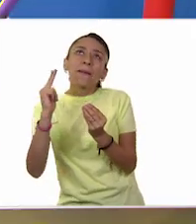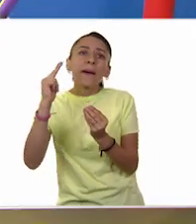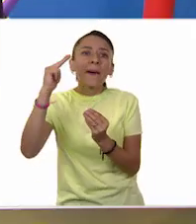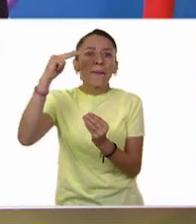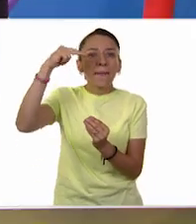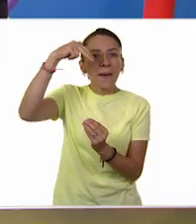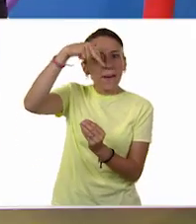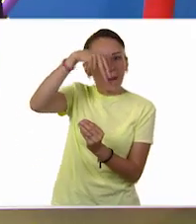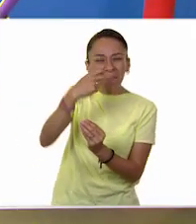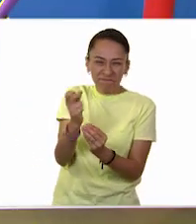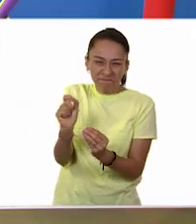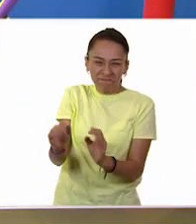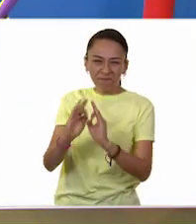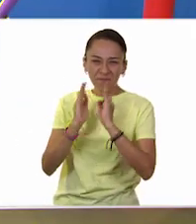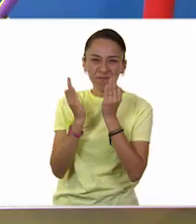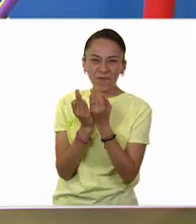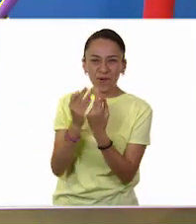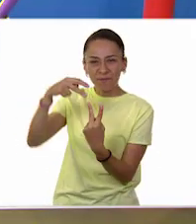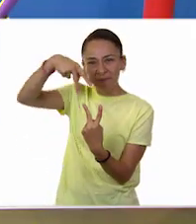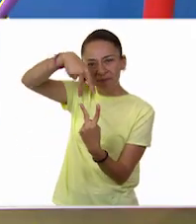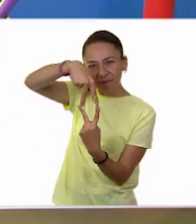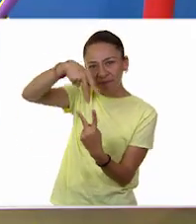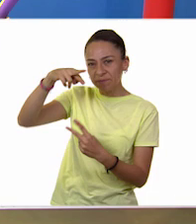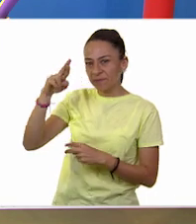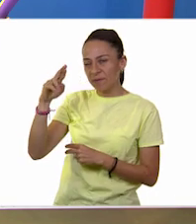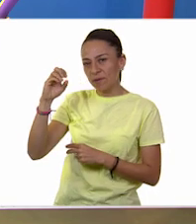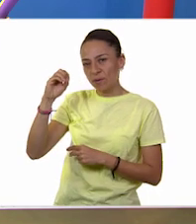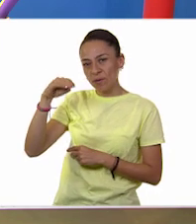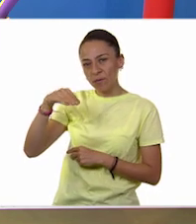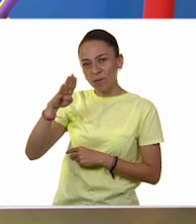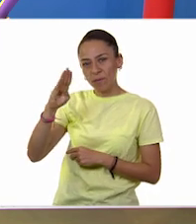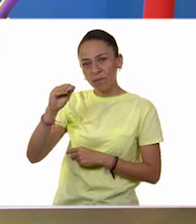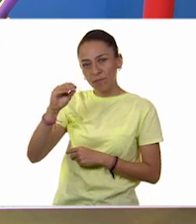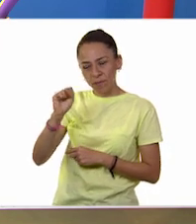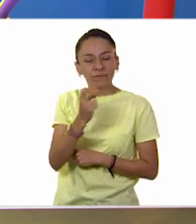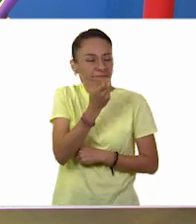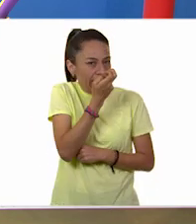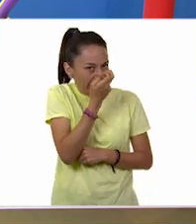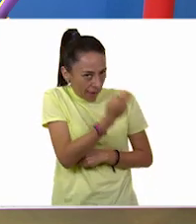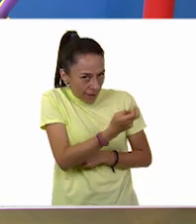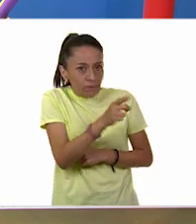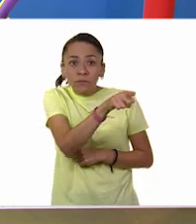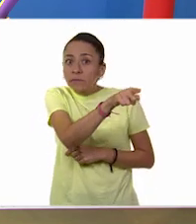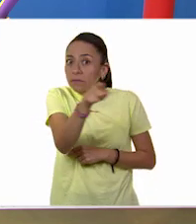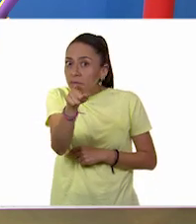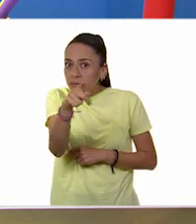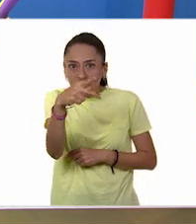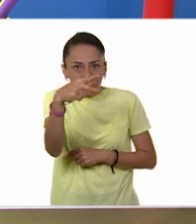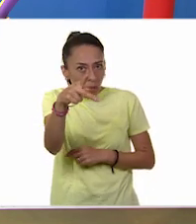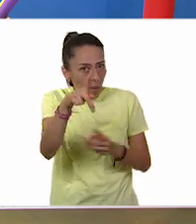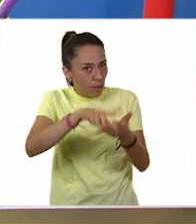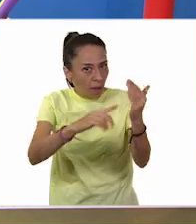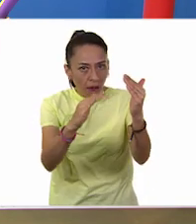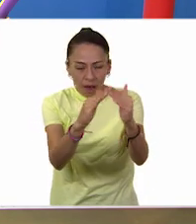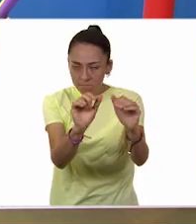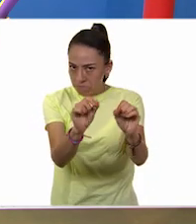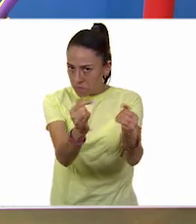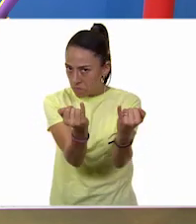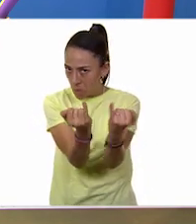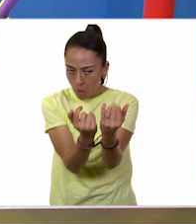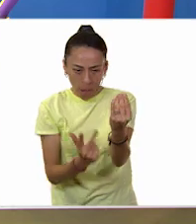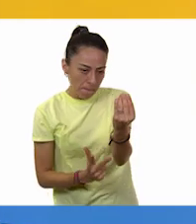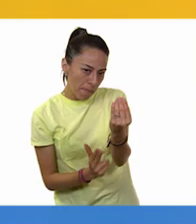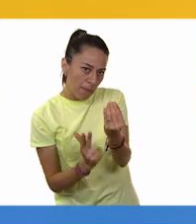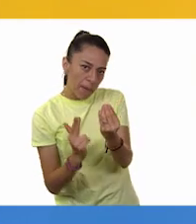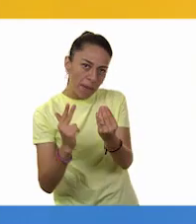recortar nuestros rombos. Ustedes también en casa ya tienen sus rombos. Y recortemos, María, yo